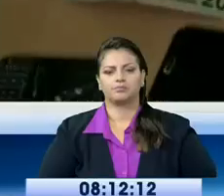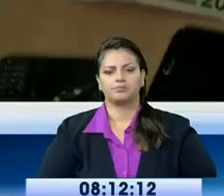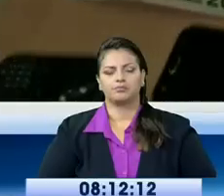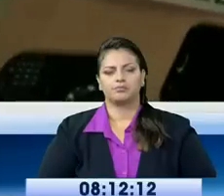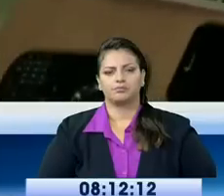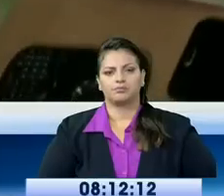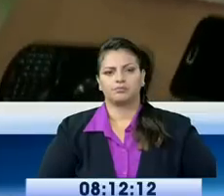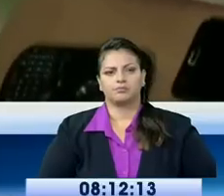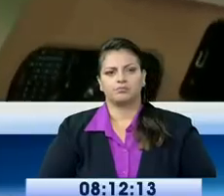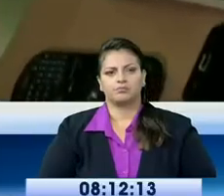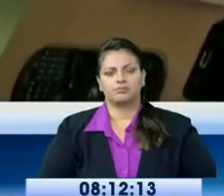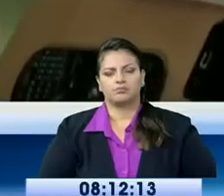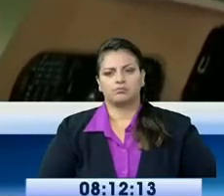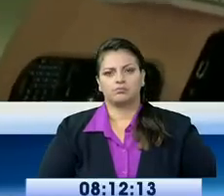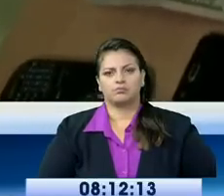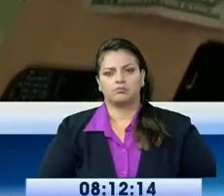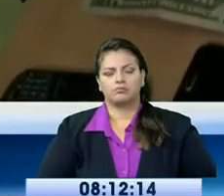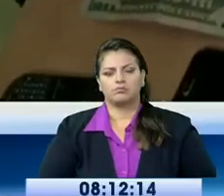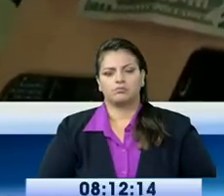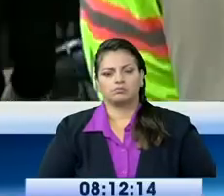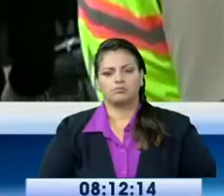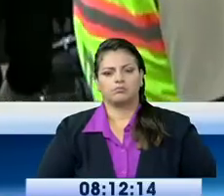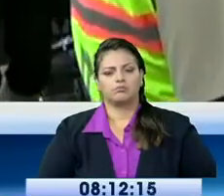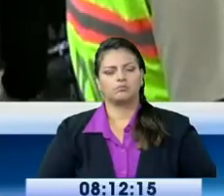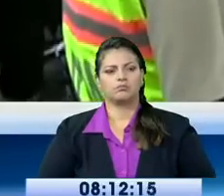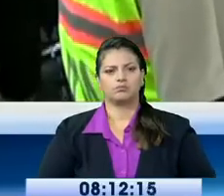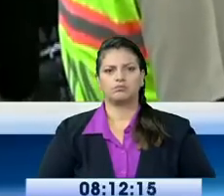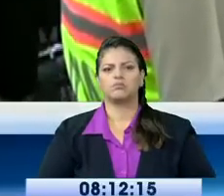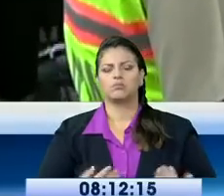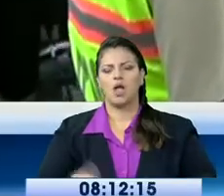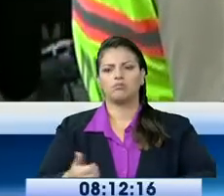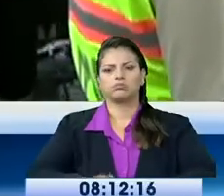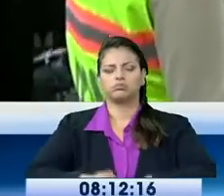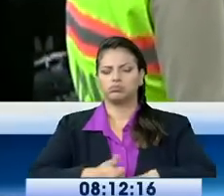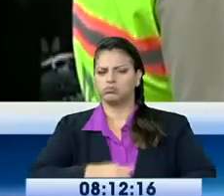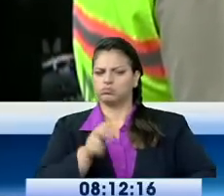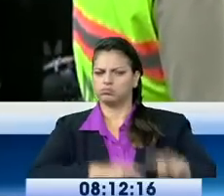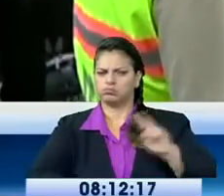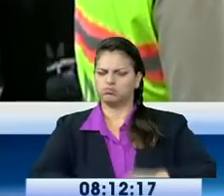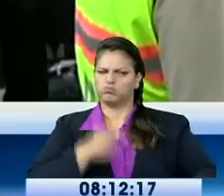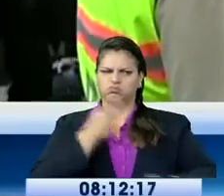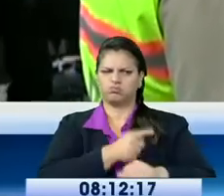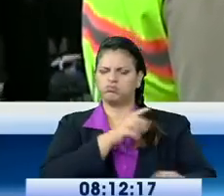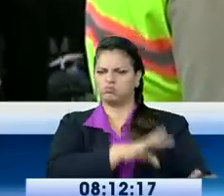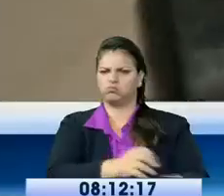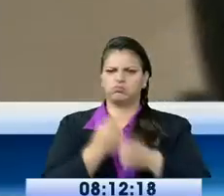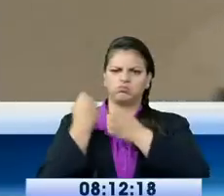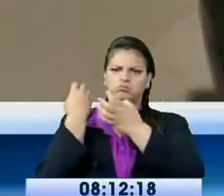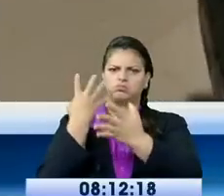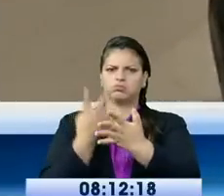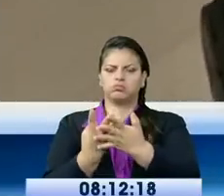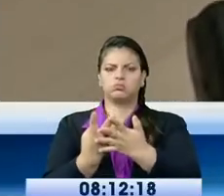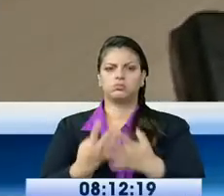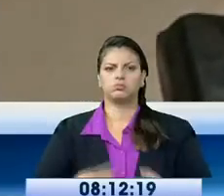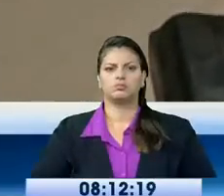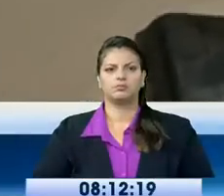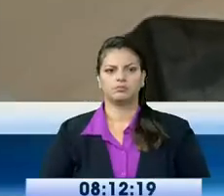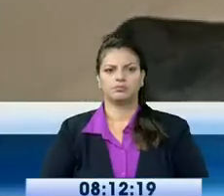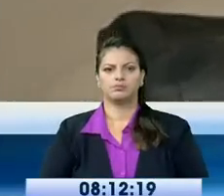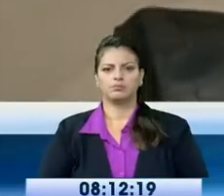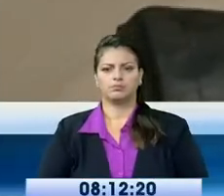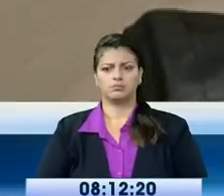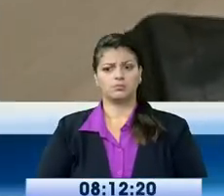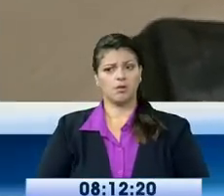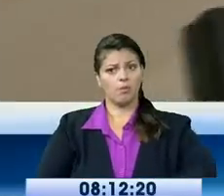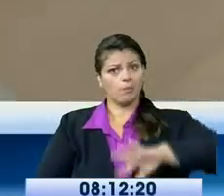A los detenidos se les ordenó prisión preventiva hasta la realización de la debida audiencia de formulación de cargos. Por el delito de